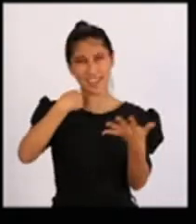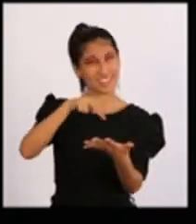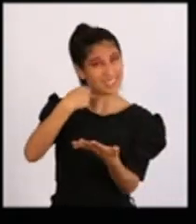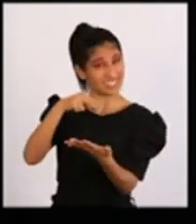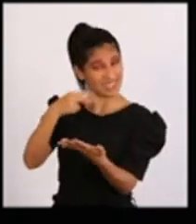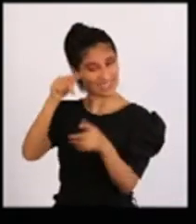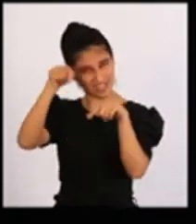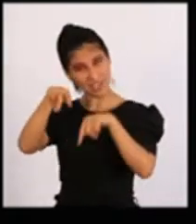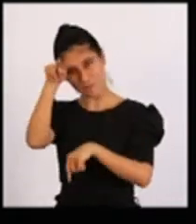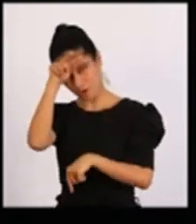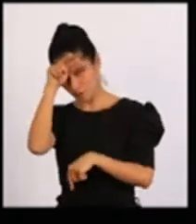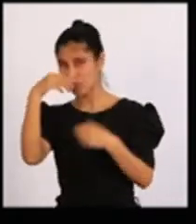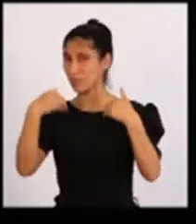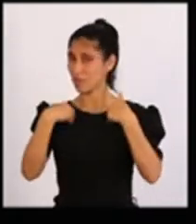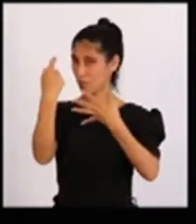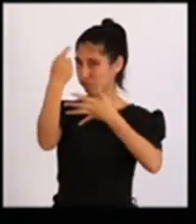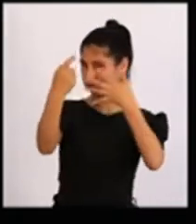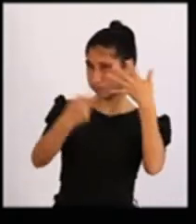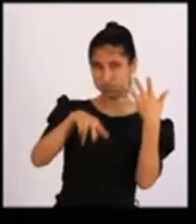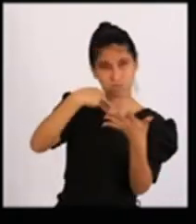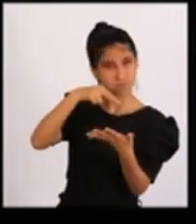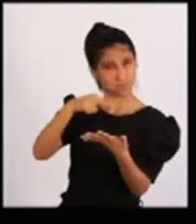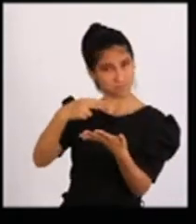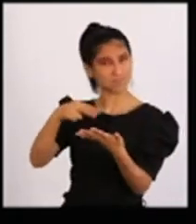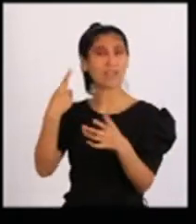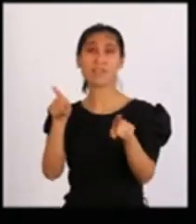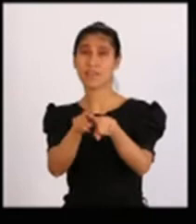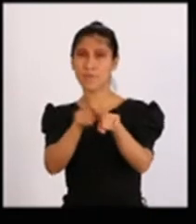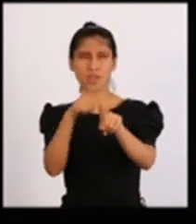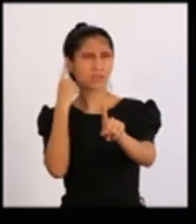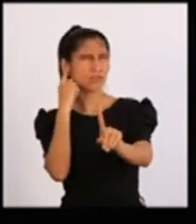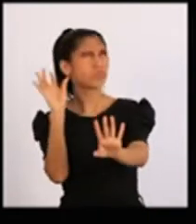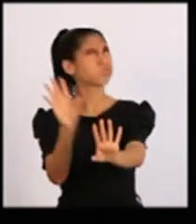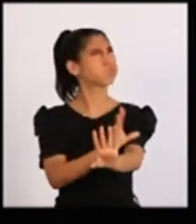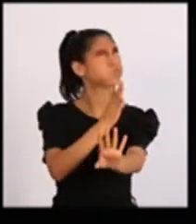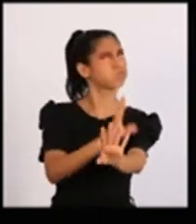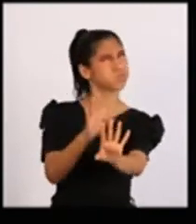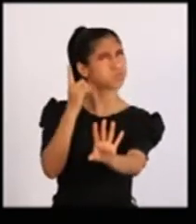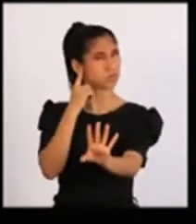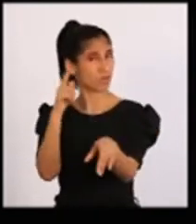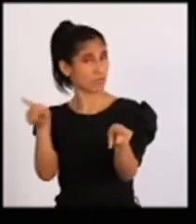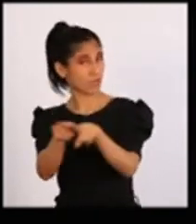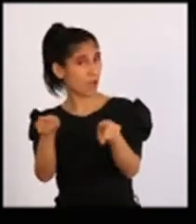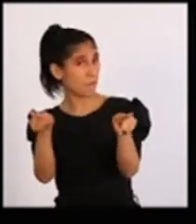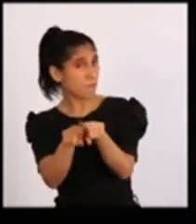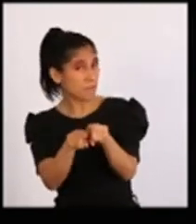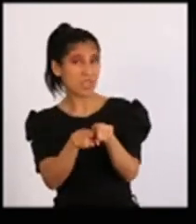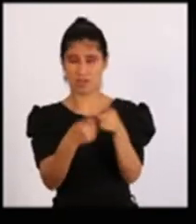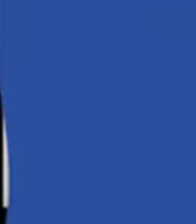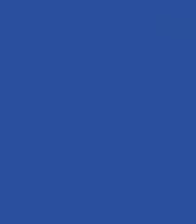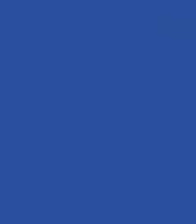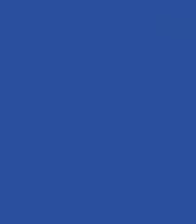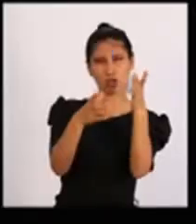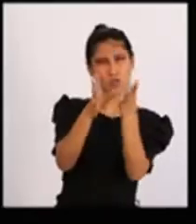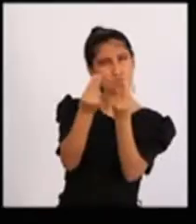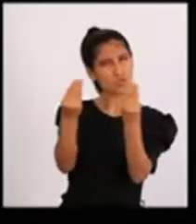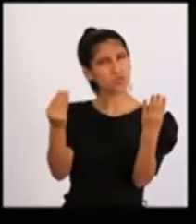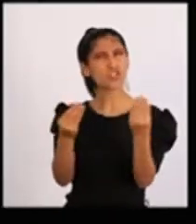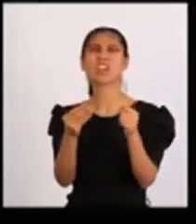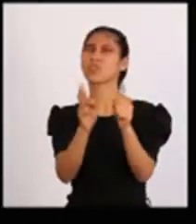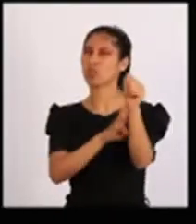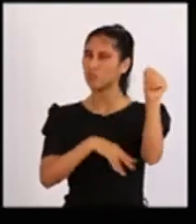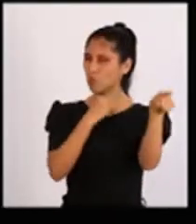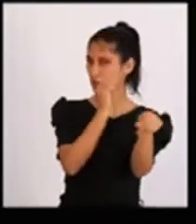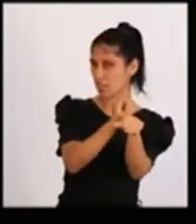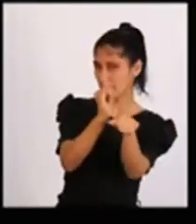diversidad folclórica. Las danzas, la música, las tradiciones religiosas, nuestra comida,